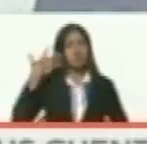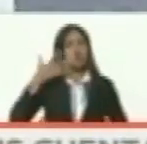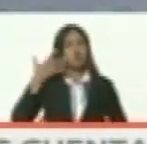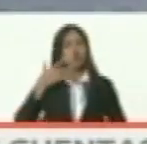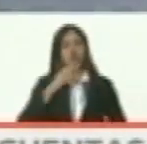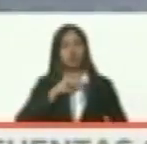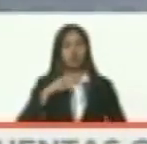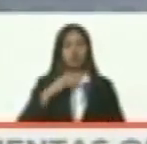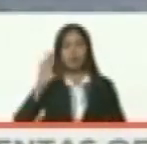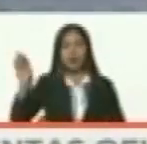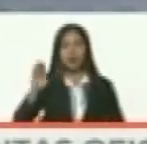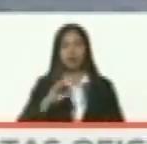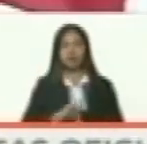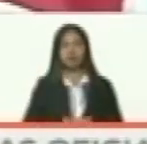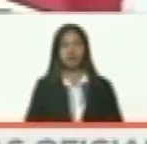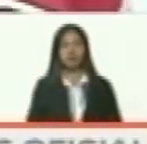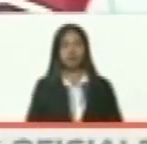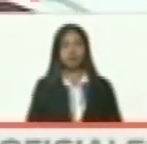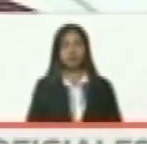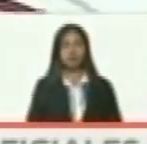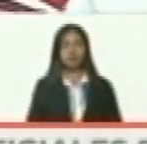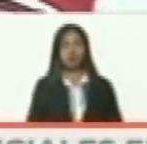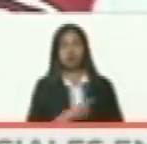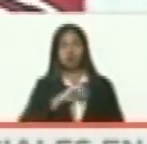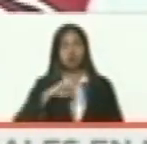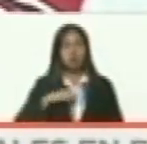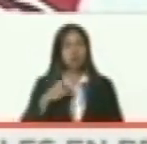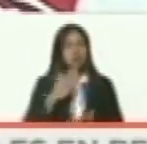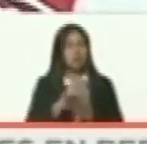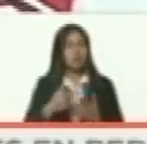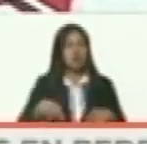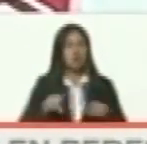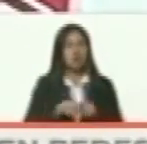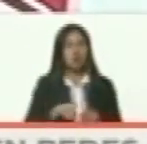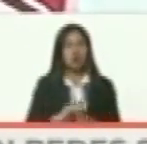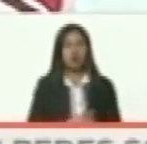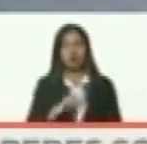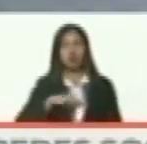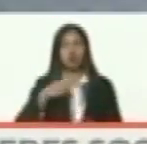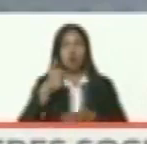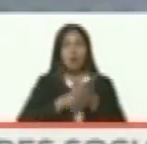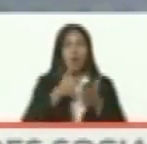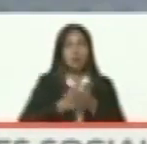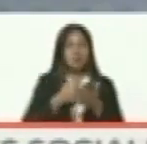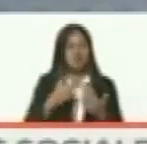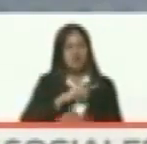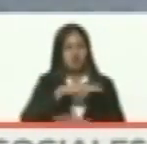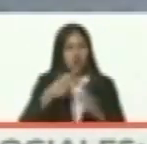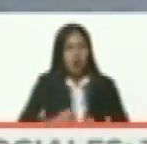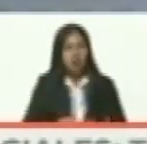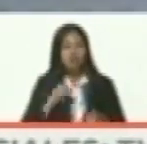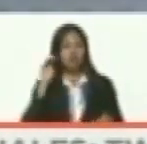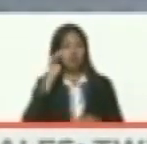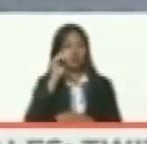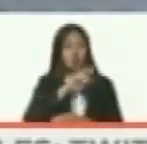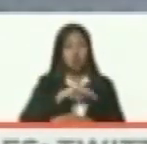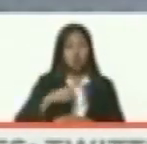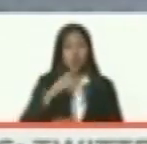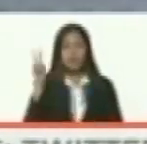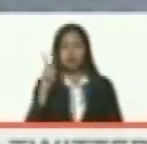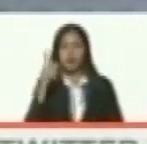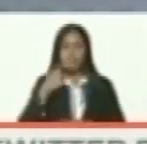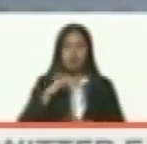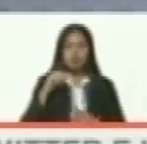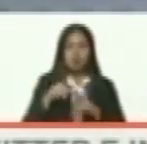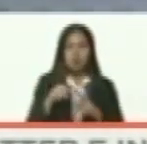orgullosos de nuestro país. Cada vez más. Estamos en una batalla intensa por el futuro de Venezuela. Pero en